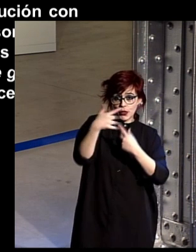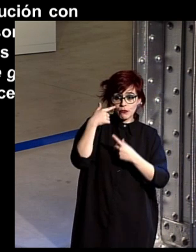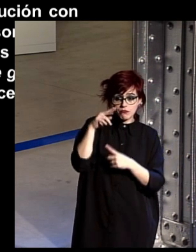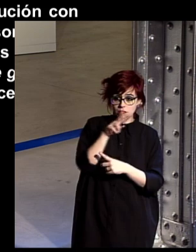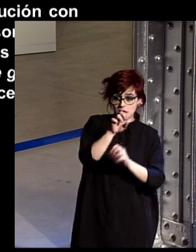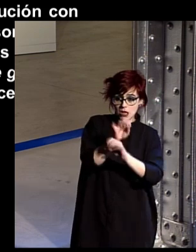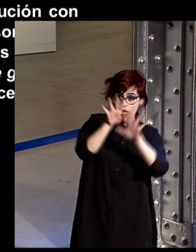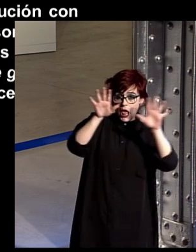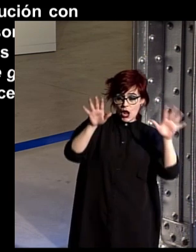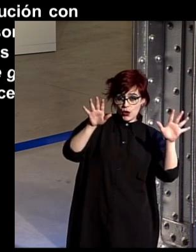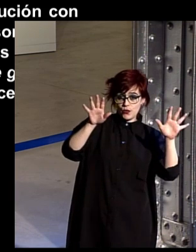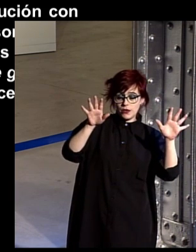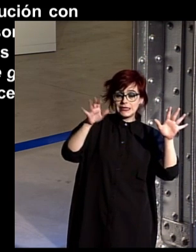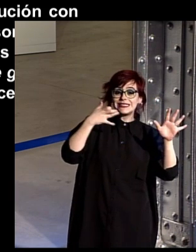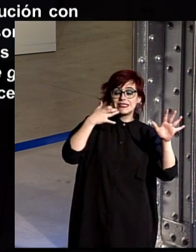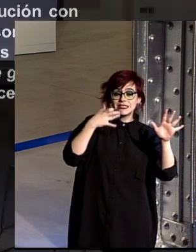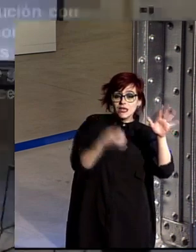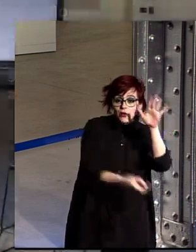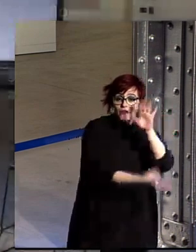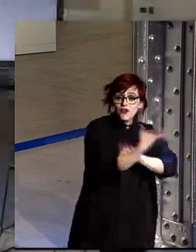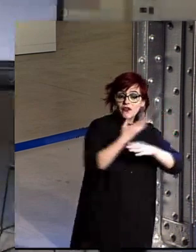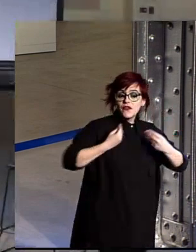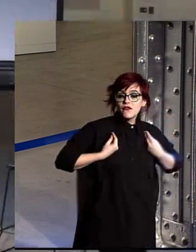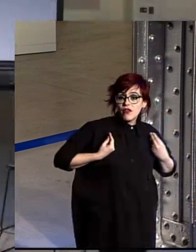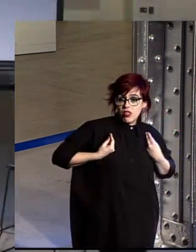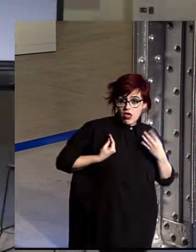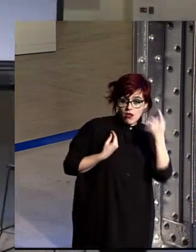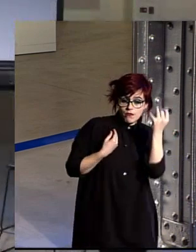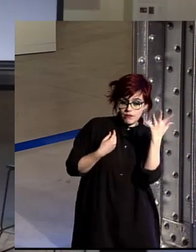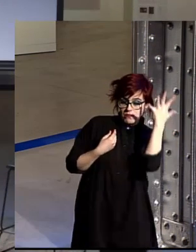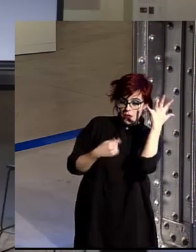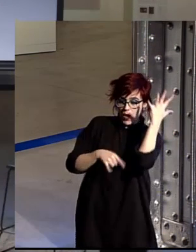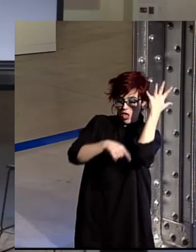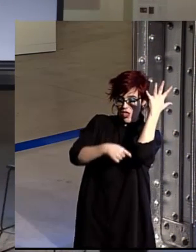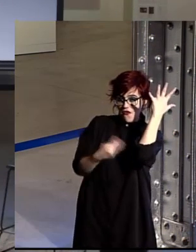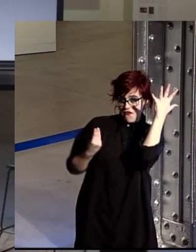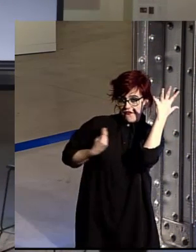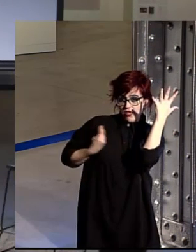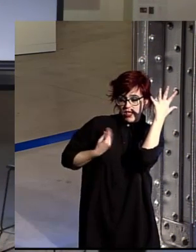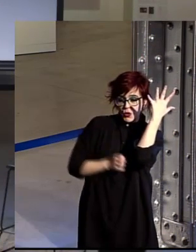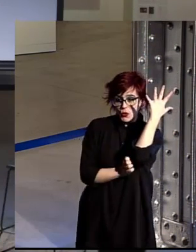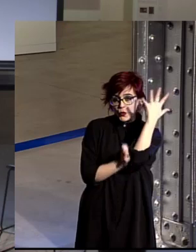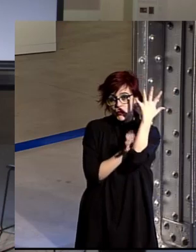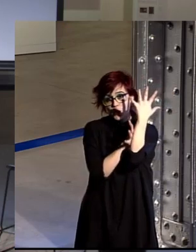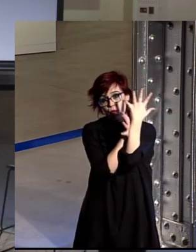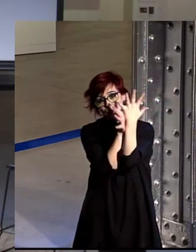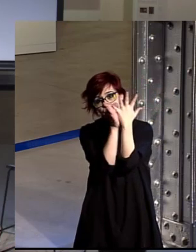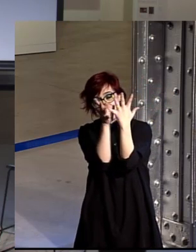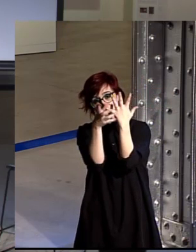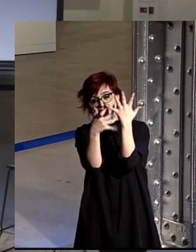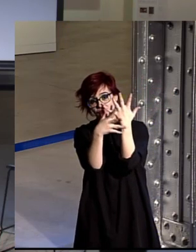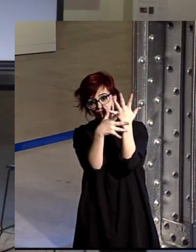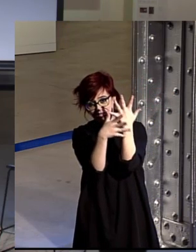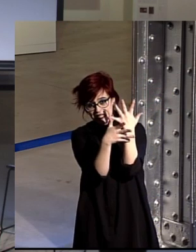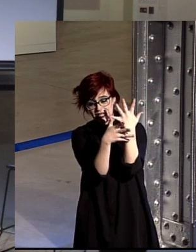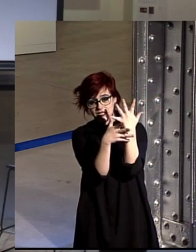que veis aquí, en la que si aquí está el origen de la vida, aquí tendríamos una rama común y aquí habría una diversificación hacia las bacterias y otra que